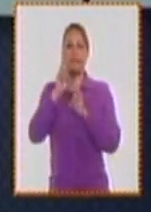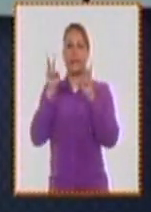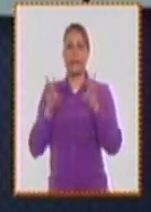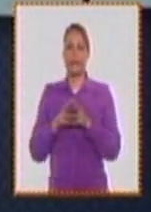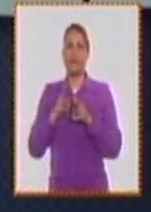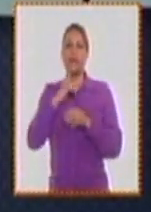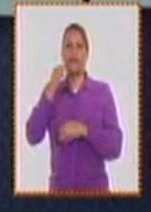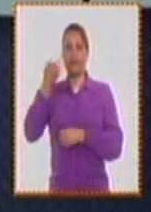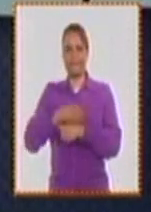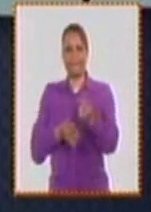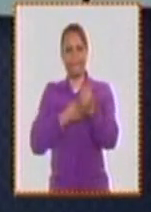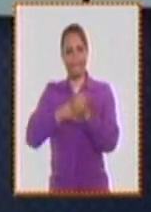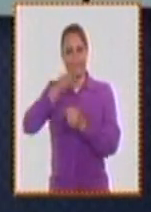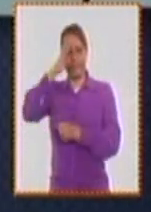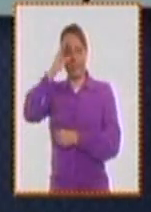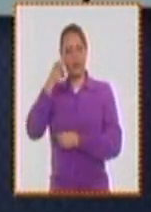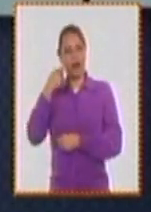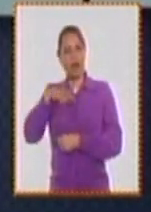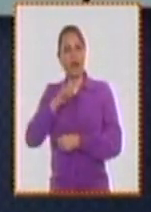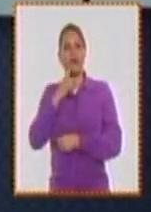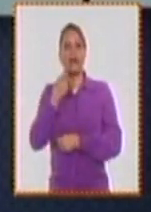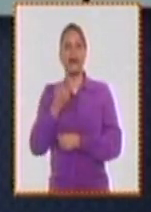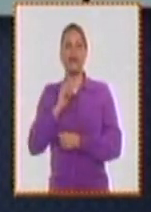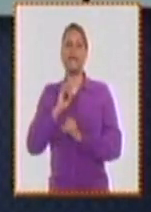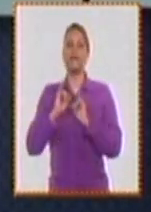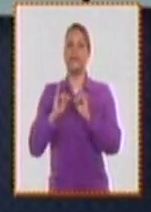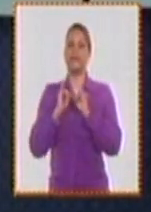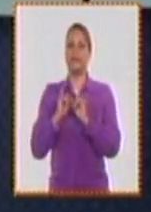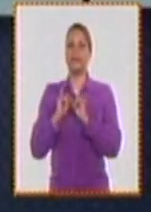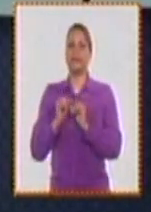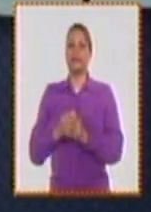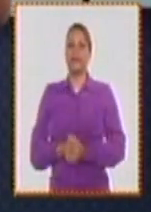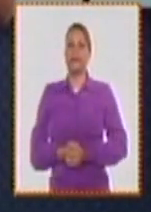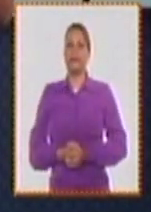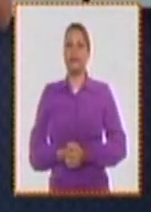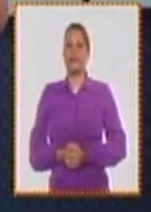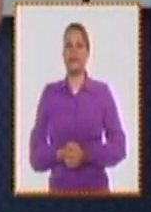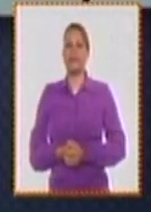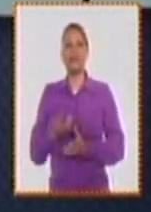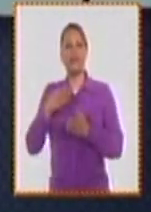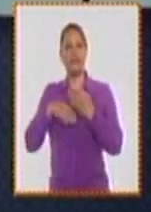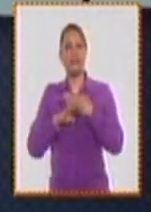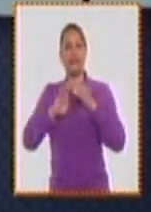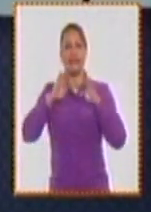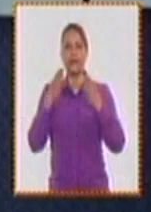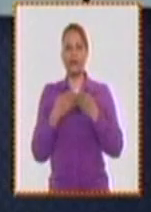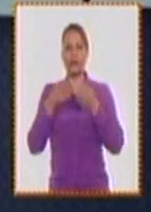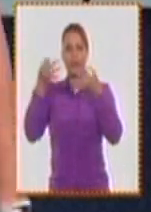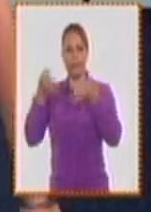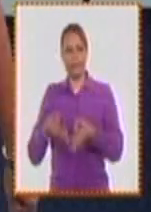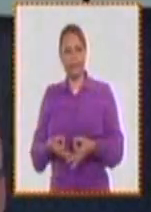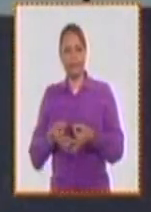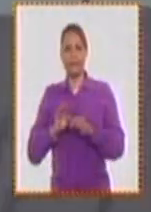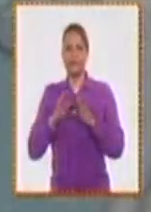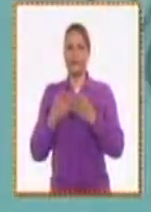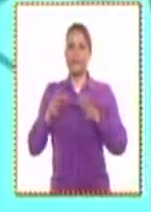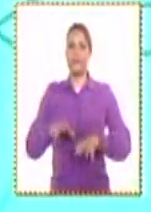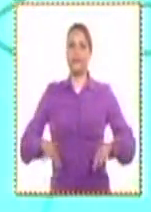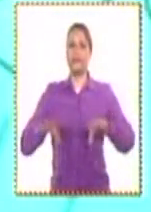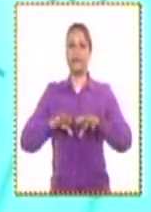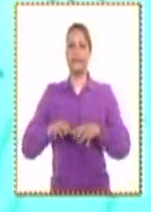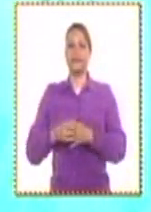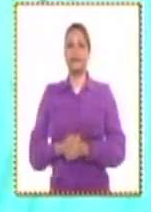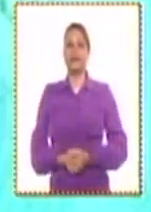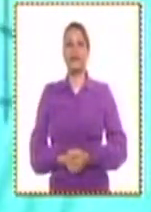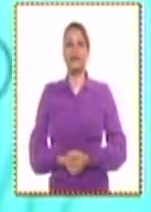la realidad cubana. Vamos a rasgar la costura de la manipulación mediática y adentrarnos en la arista filosa de los acontecimientos.